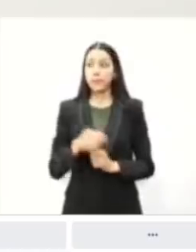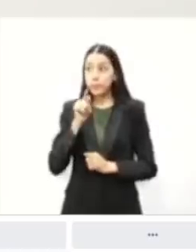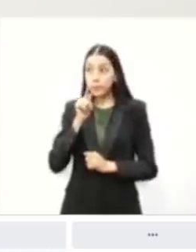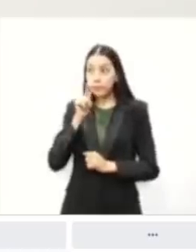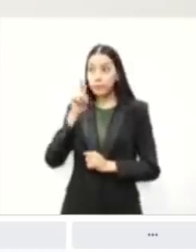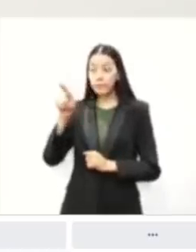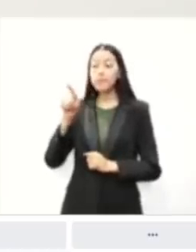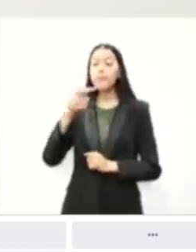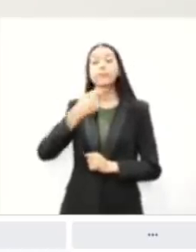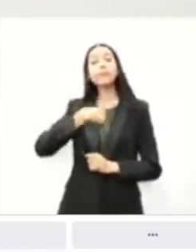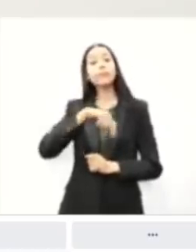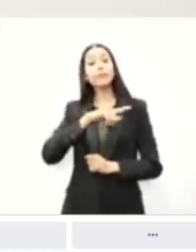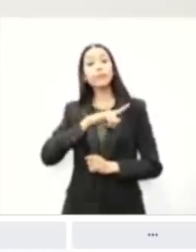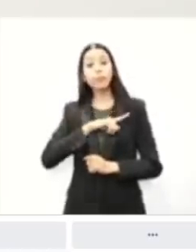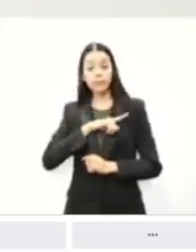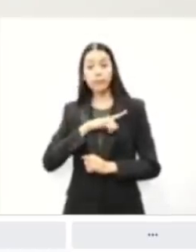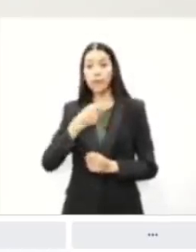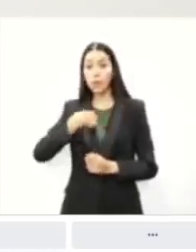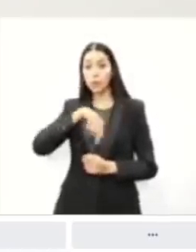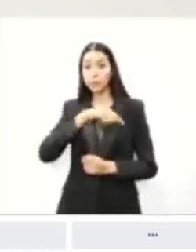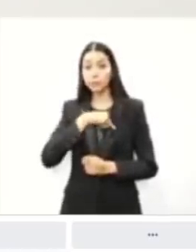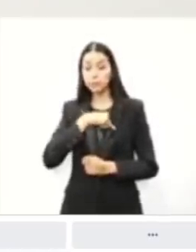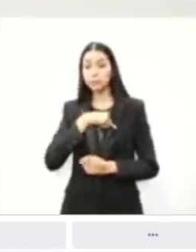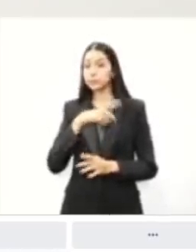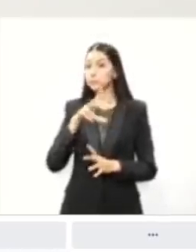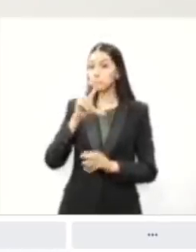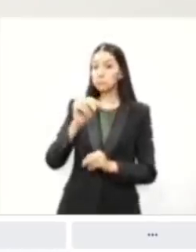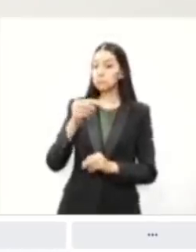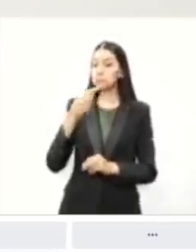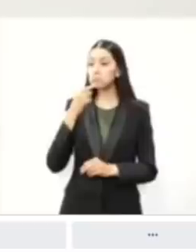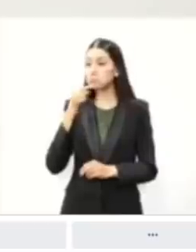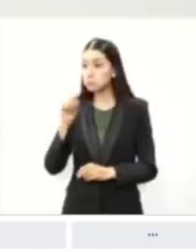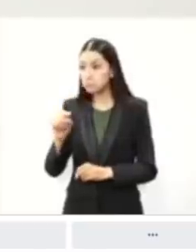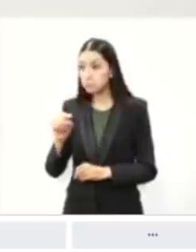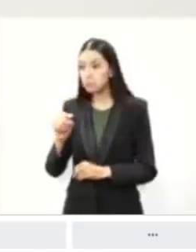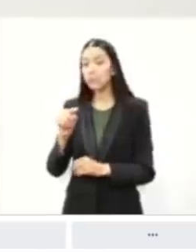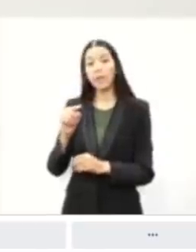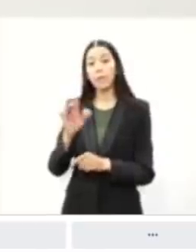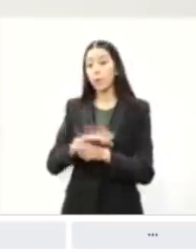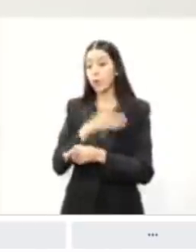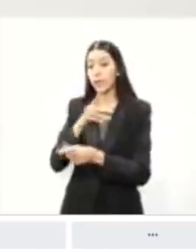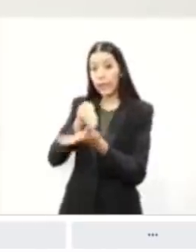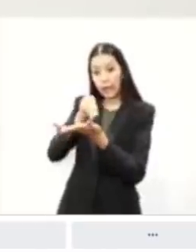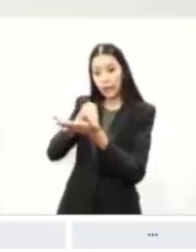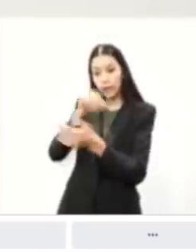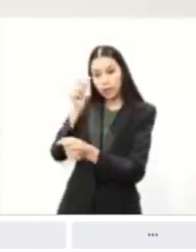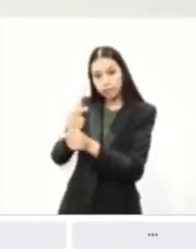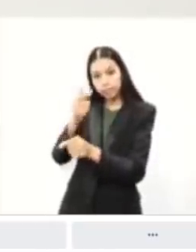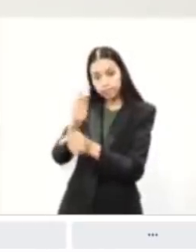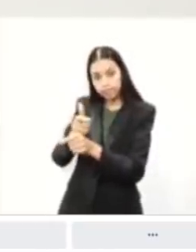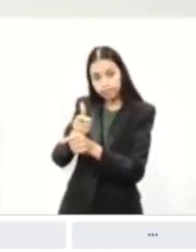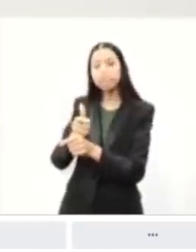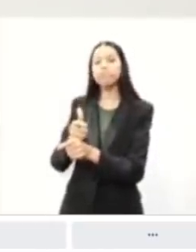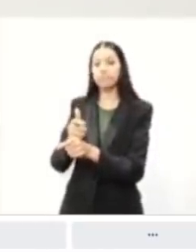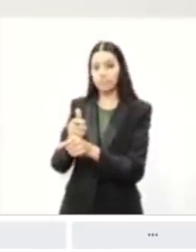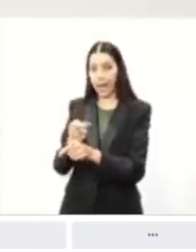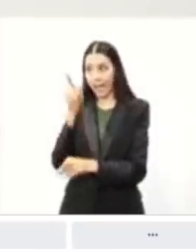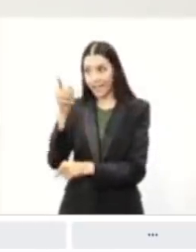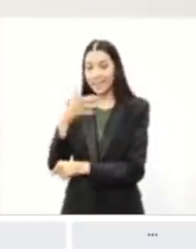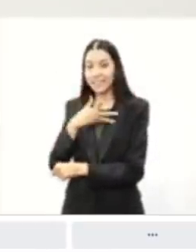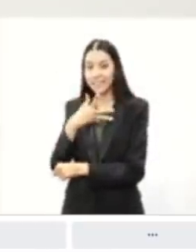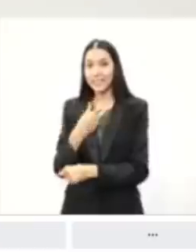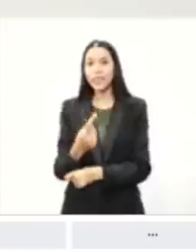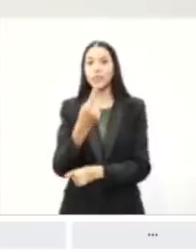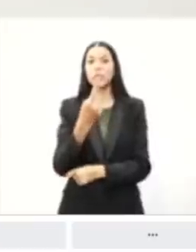Aquí nos estamos reservando el derecho de ampliar estas denuncias porque seguimos haciendo hallazgos. Aquí encontramos un